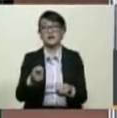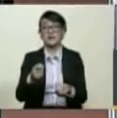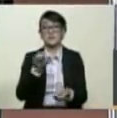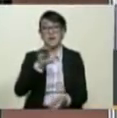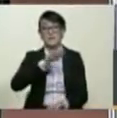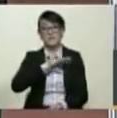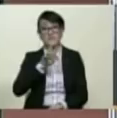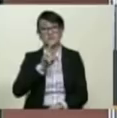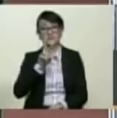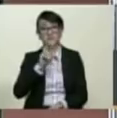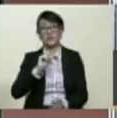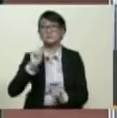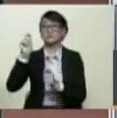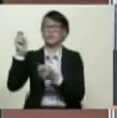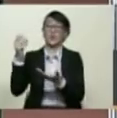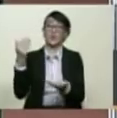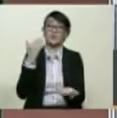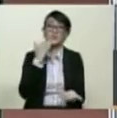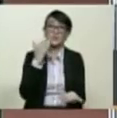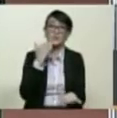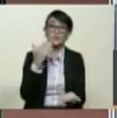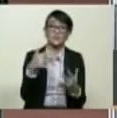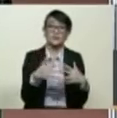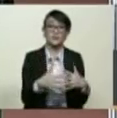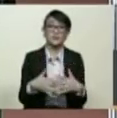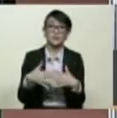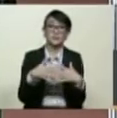que, bueno, que se duda incluso de su